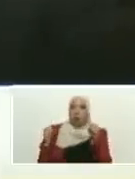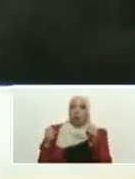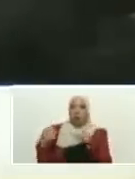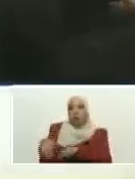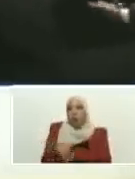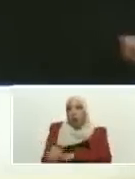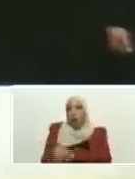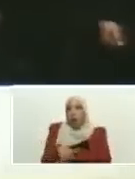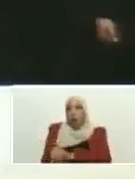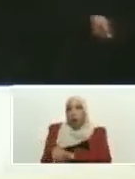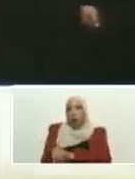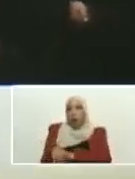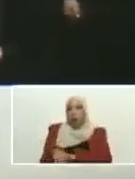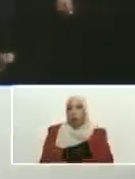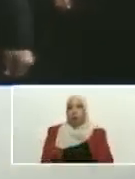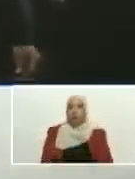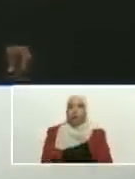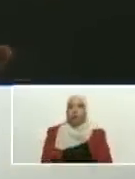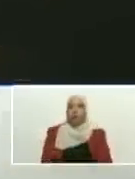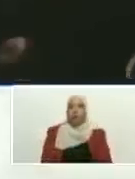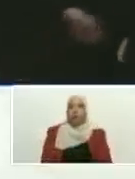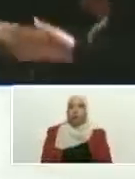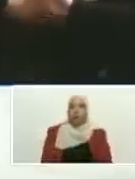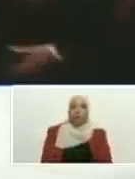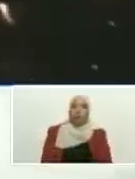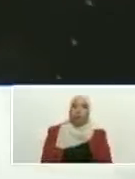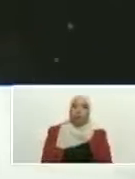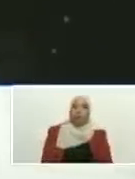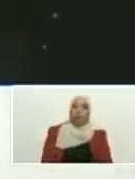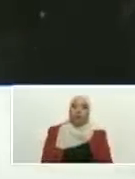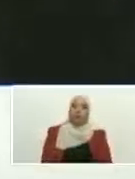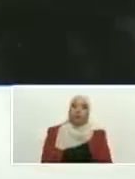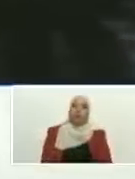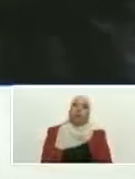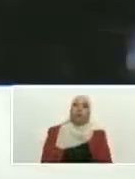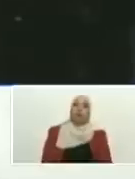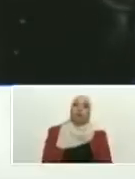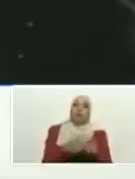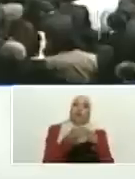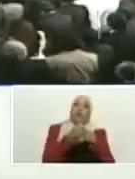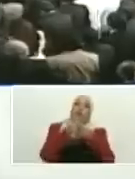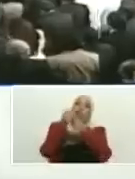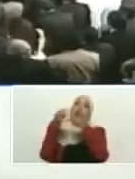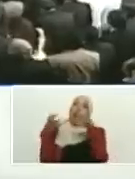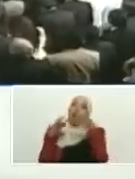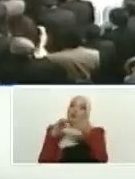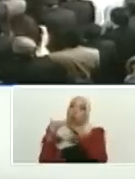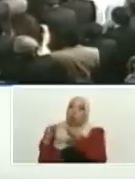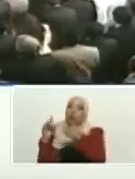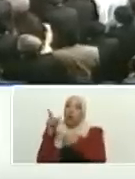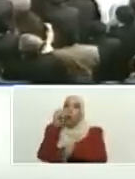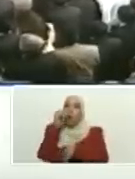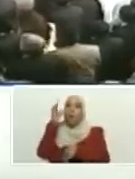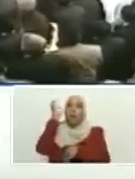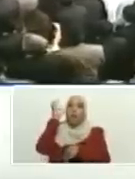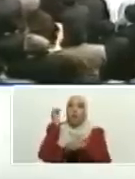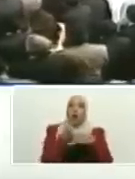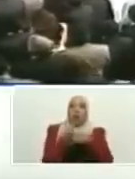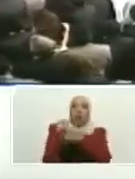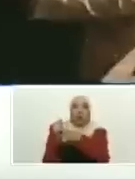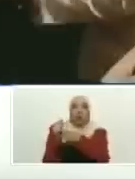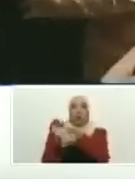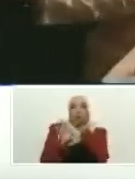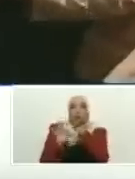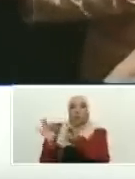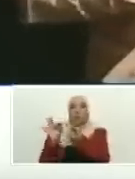calle, y estaba forjando un liderazgo colectivo de hombres y mujeres que